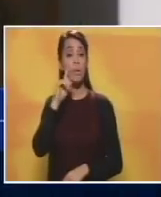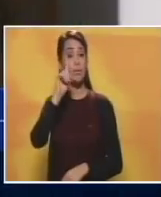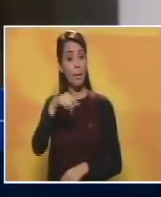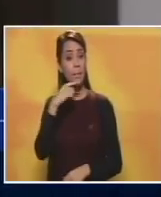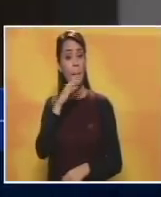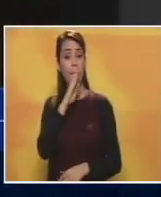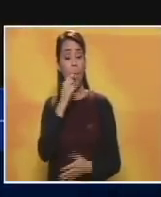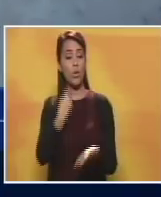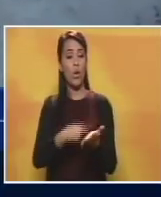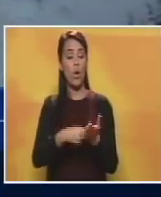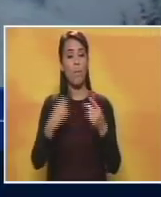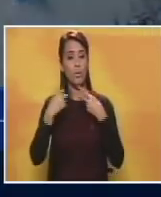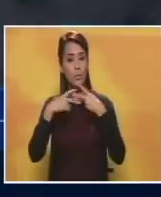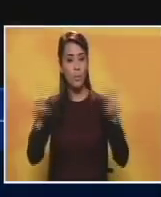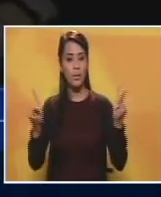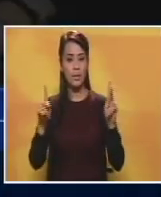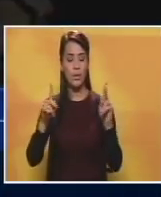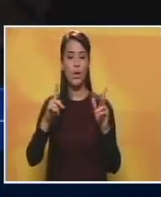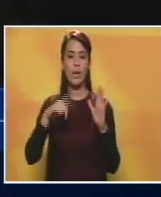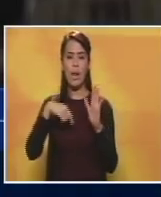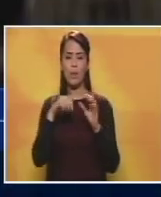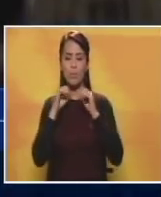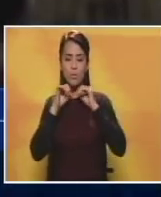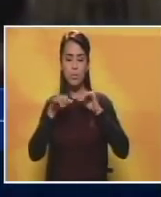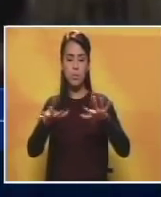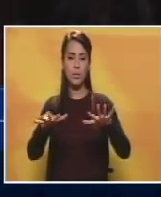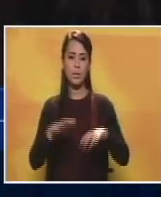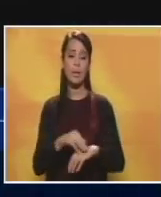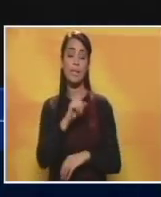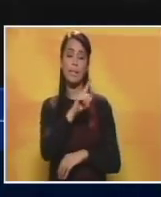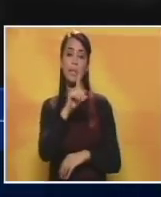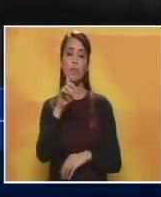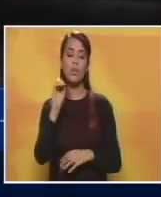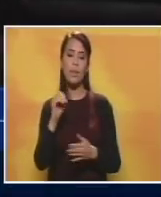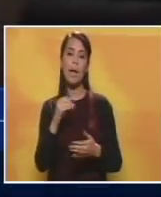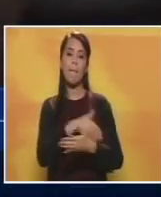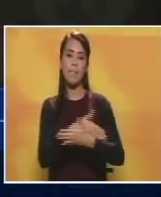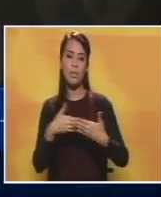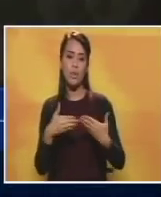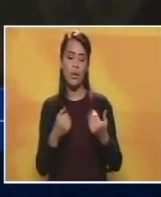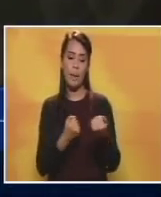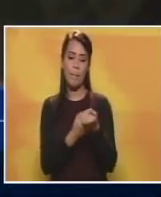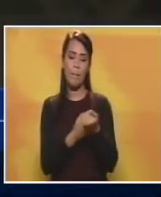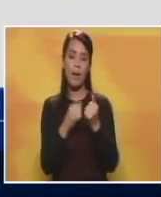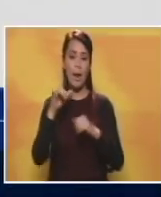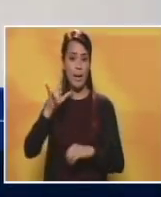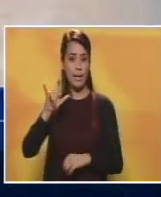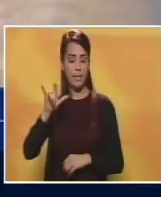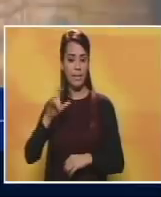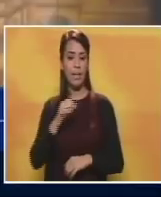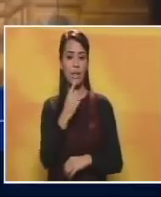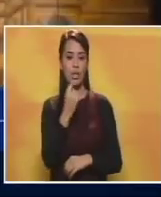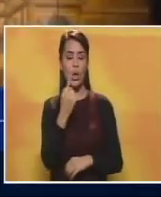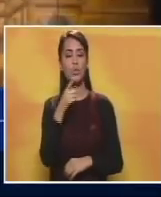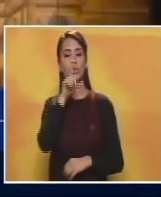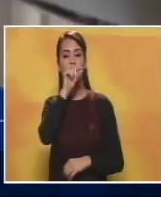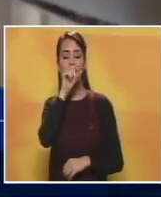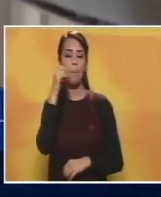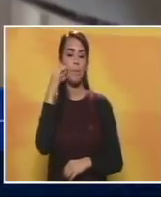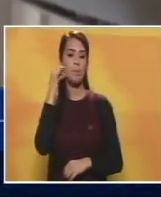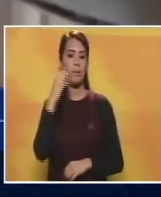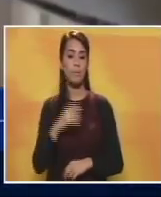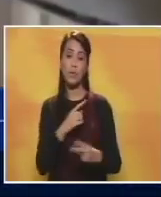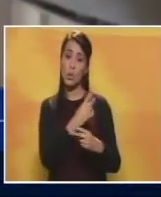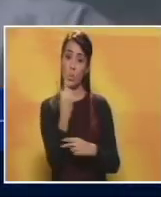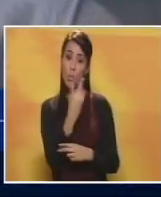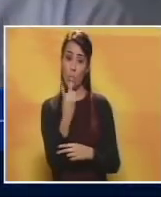bono por sus publicaciones en las redes sociales. Cuenta con 110 millones de seguidores en Instagram y 12.7 millones en Twitter, y utiliza